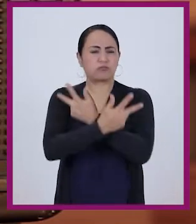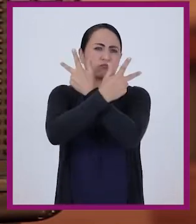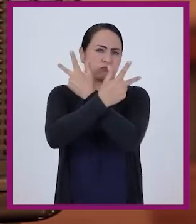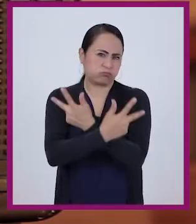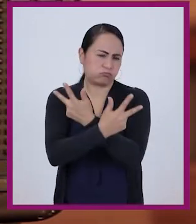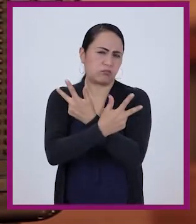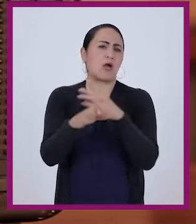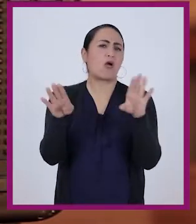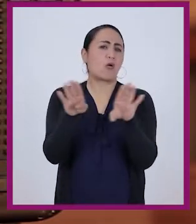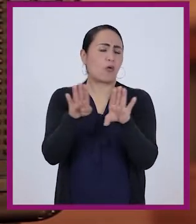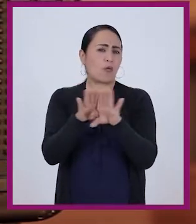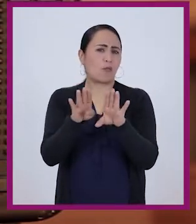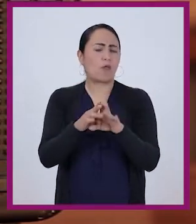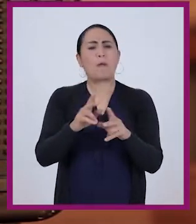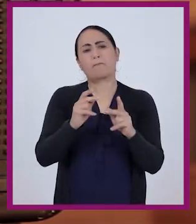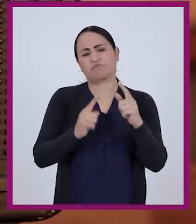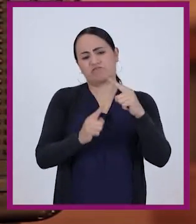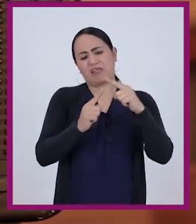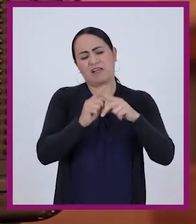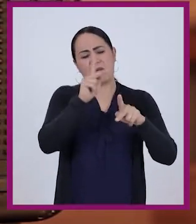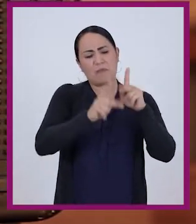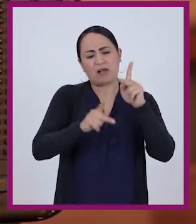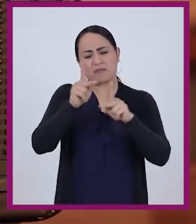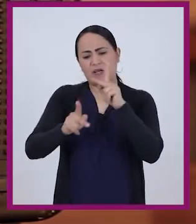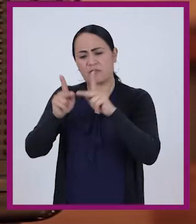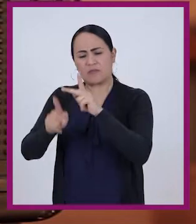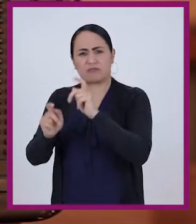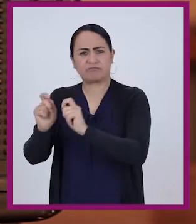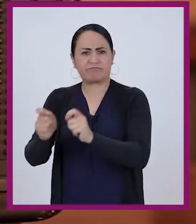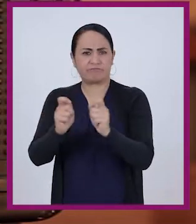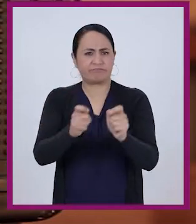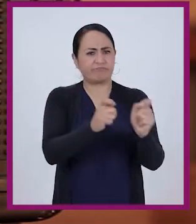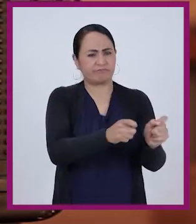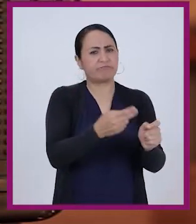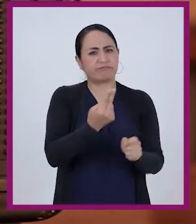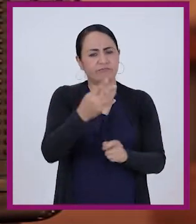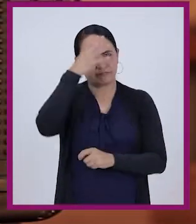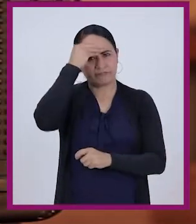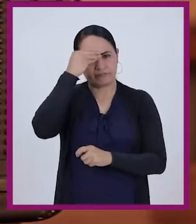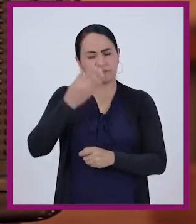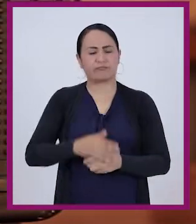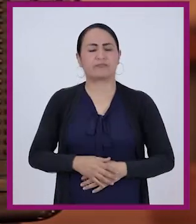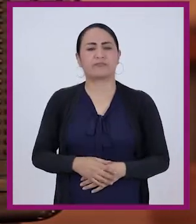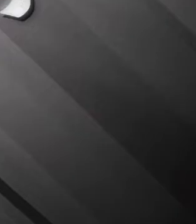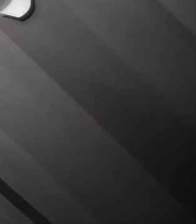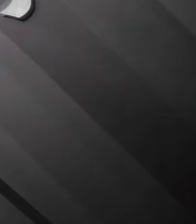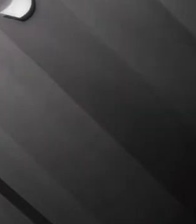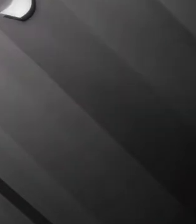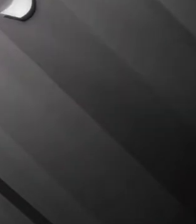el trabajo juntos. Ahora en virtual tenemos que aprender a dividirnos el trabajo.